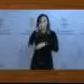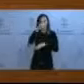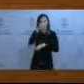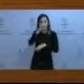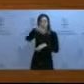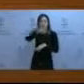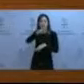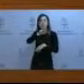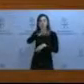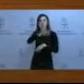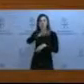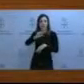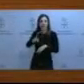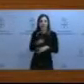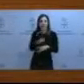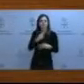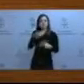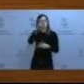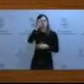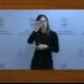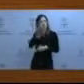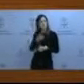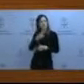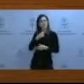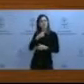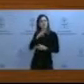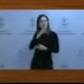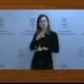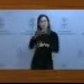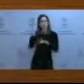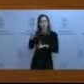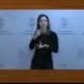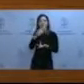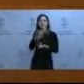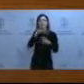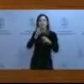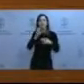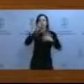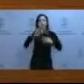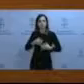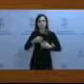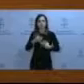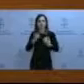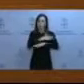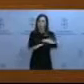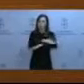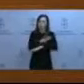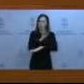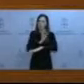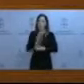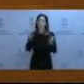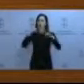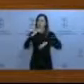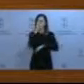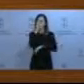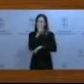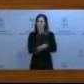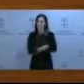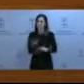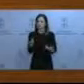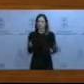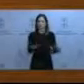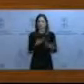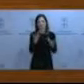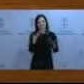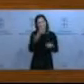Besa, hablar de la seriedad del Gobierno a la hora de respetar los acuerdos. Bueno, en fin, señoría, no